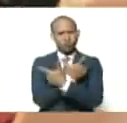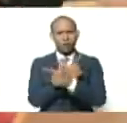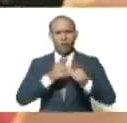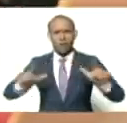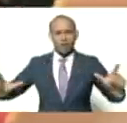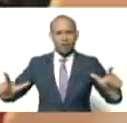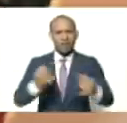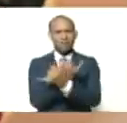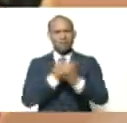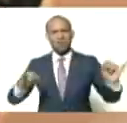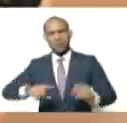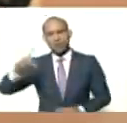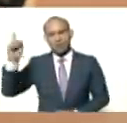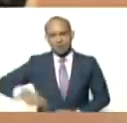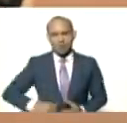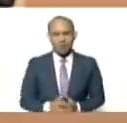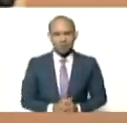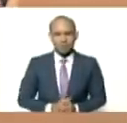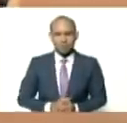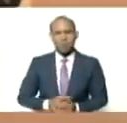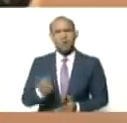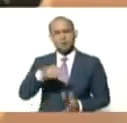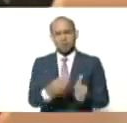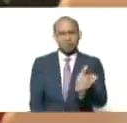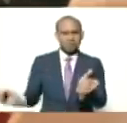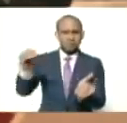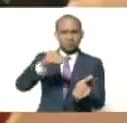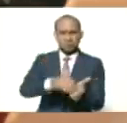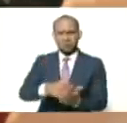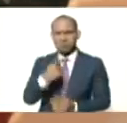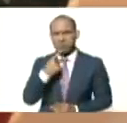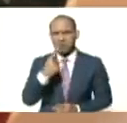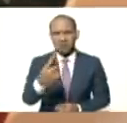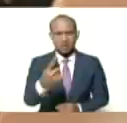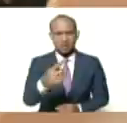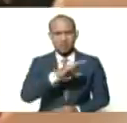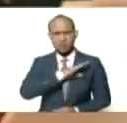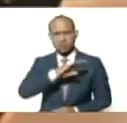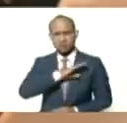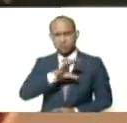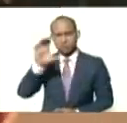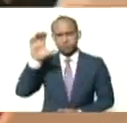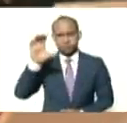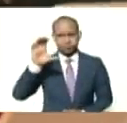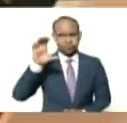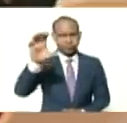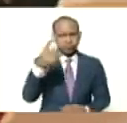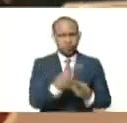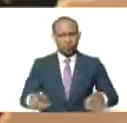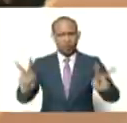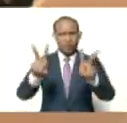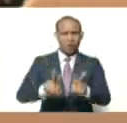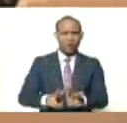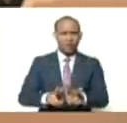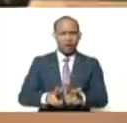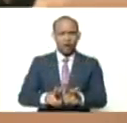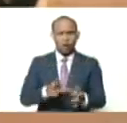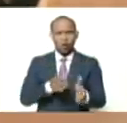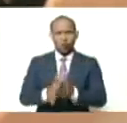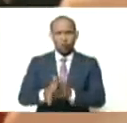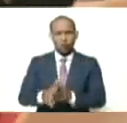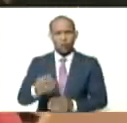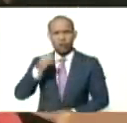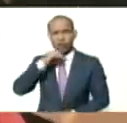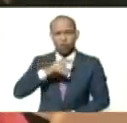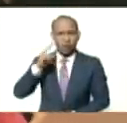e independientes y que reafirmamos nuestro patrimonio moral y nuestros valores en la doctrina de